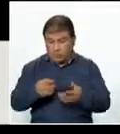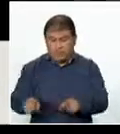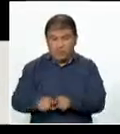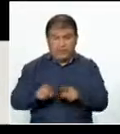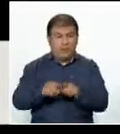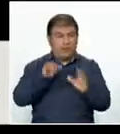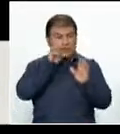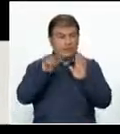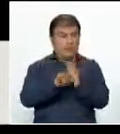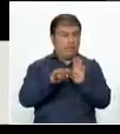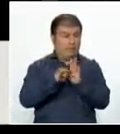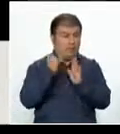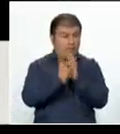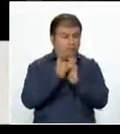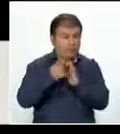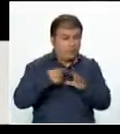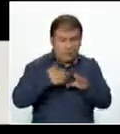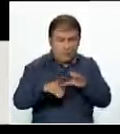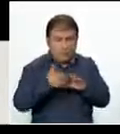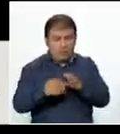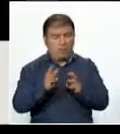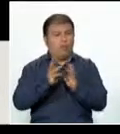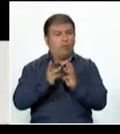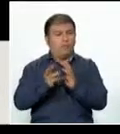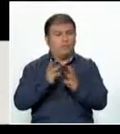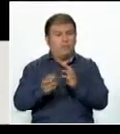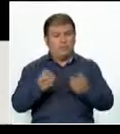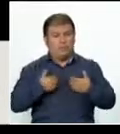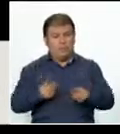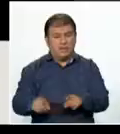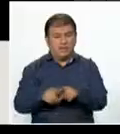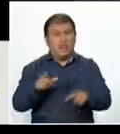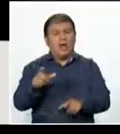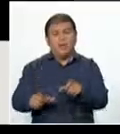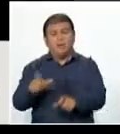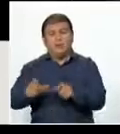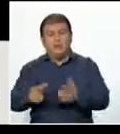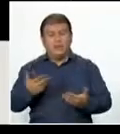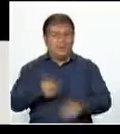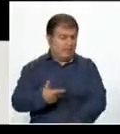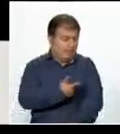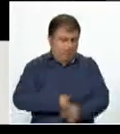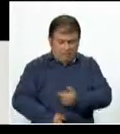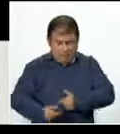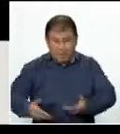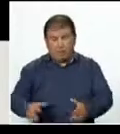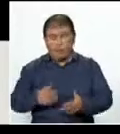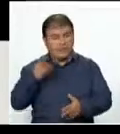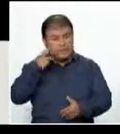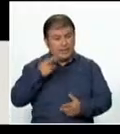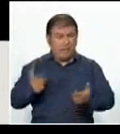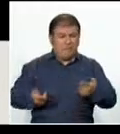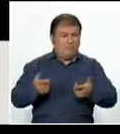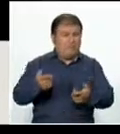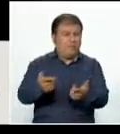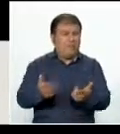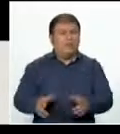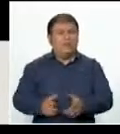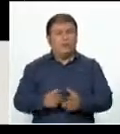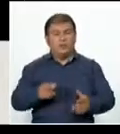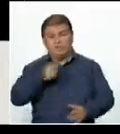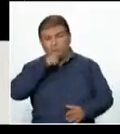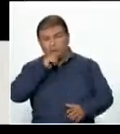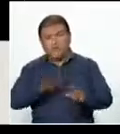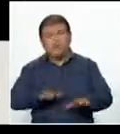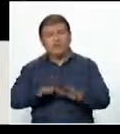tenemos las imágenes que nos has enviado vía WhatsApp, ¿no? Y tenemos acá unas personas que han resultado heridas por medio de esta balacera, ¿no? Es una señora